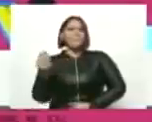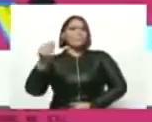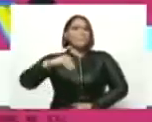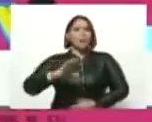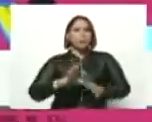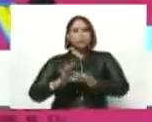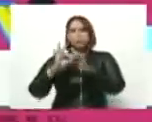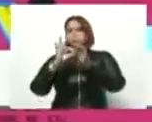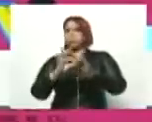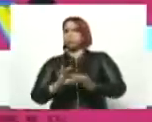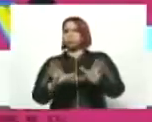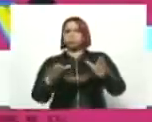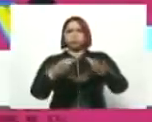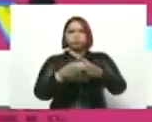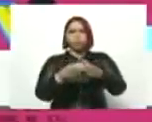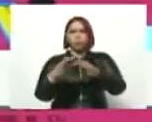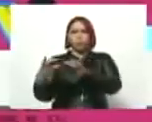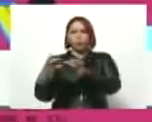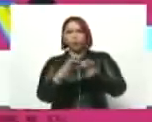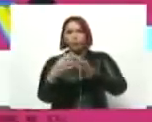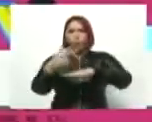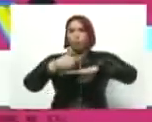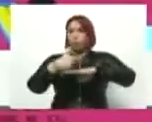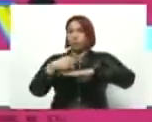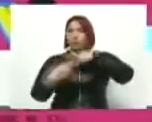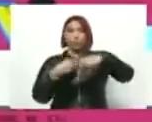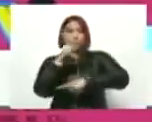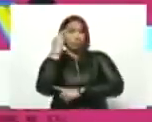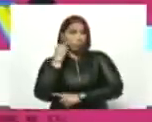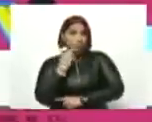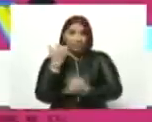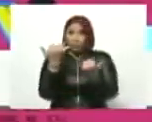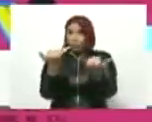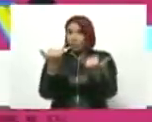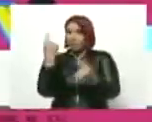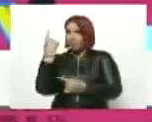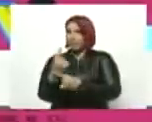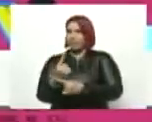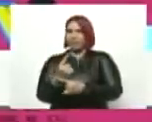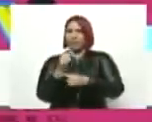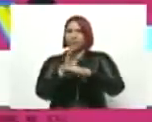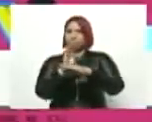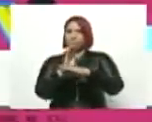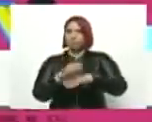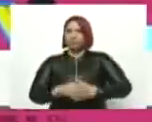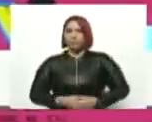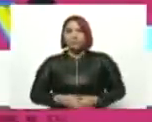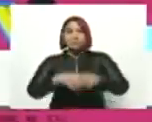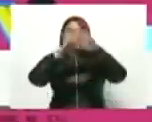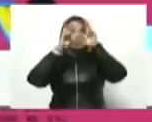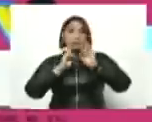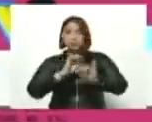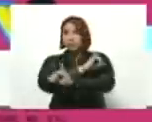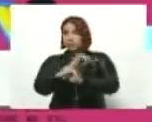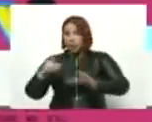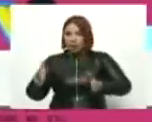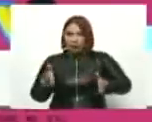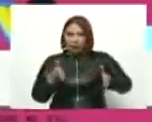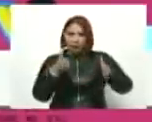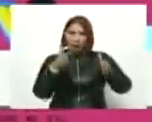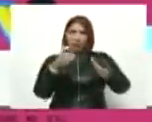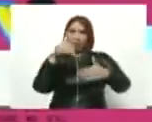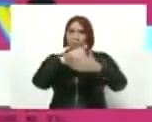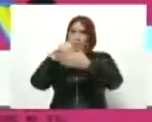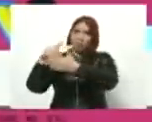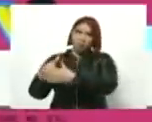unidos el partido y el gobierno. Es la revolución bolivariana lo que está en juego. ya limpio el camino